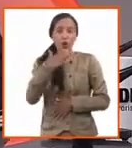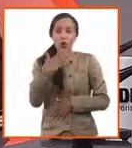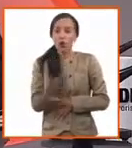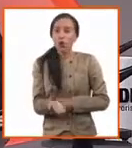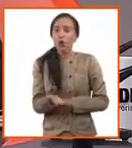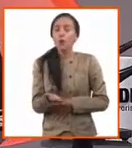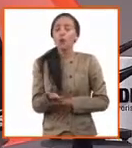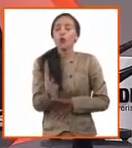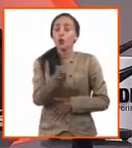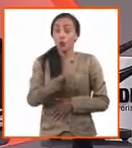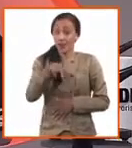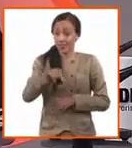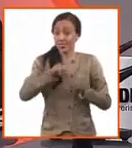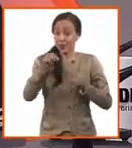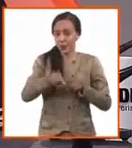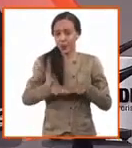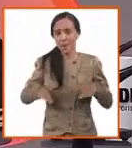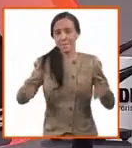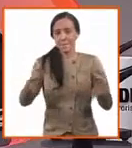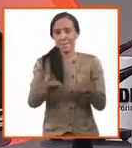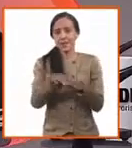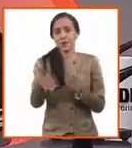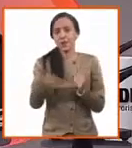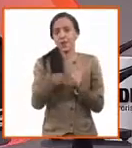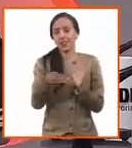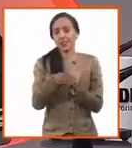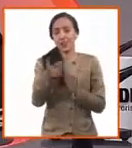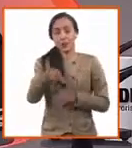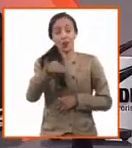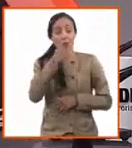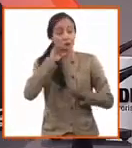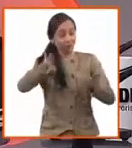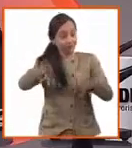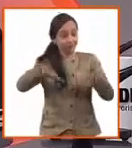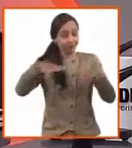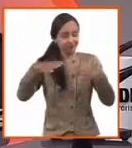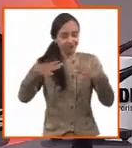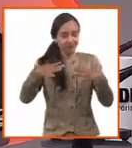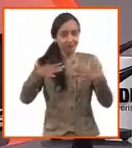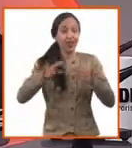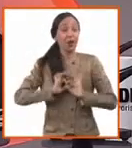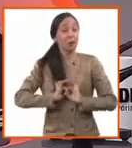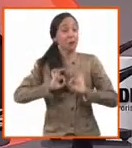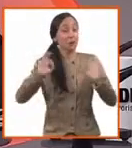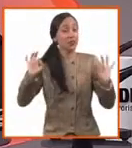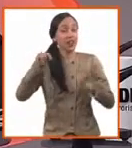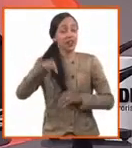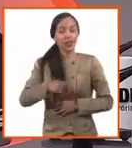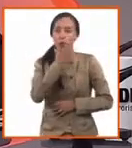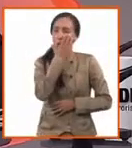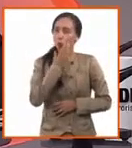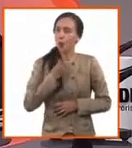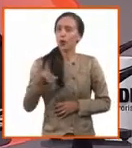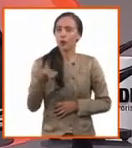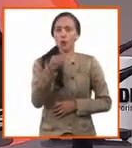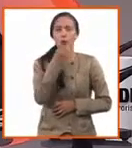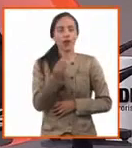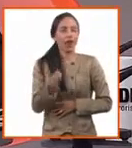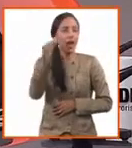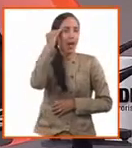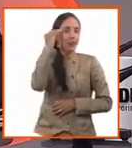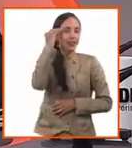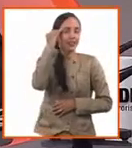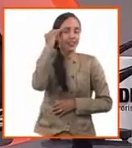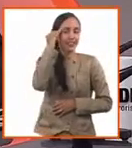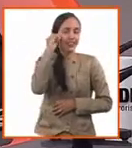ideario pues de eso estaremos hablando de esta tarde a ustedes los invito a que nos acompañen invita sea especial para los jóvenes también para que nos sigan